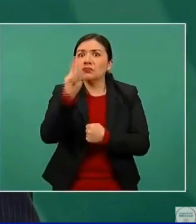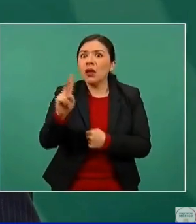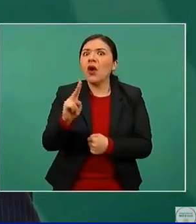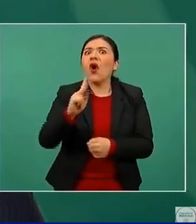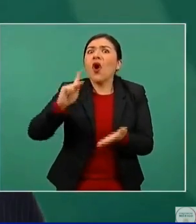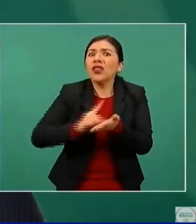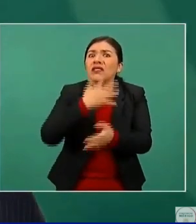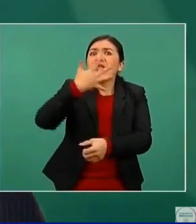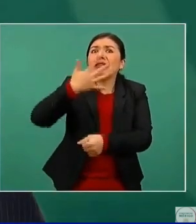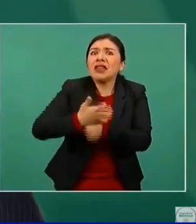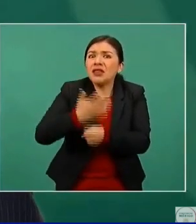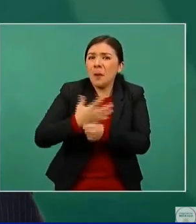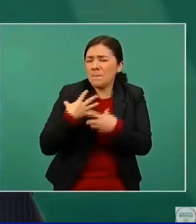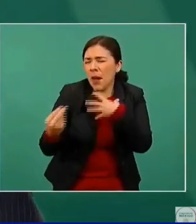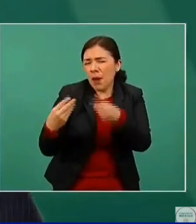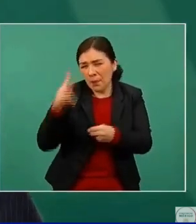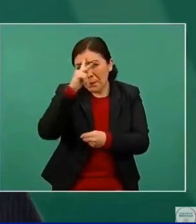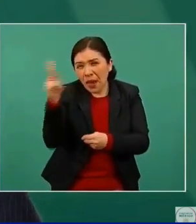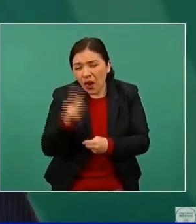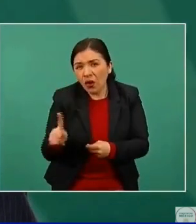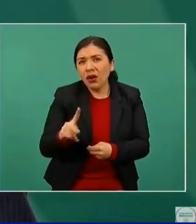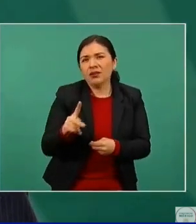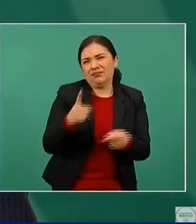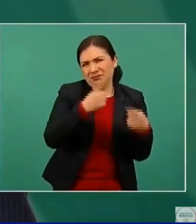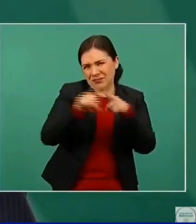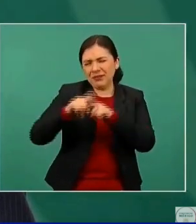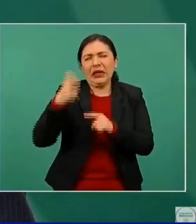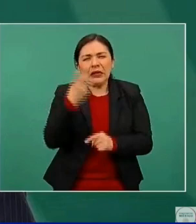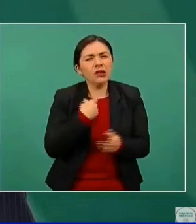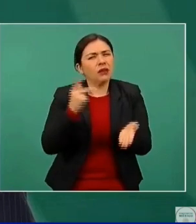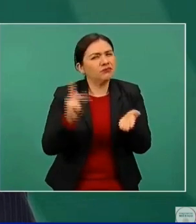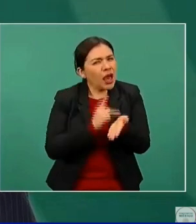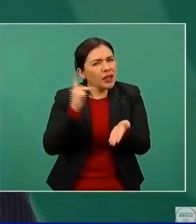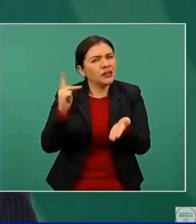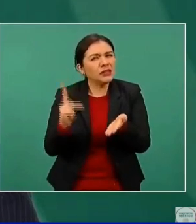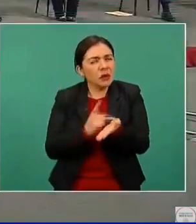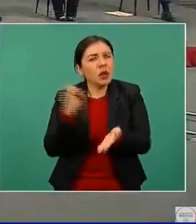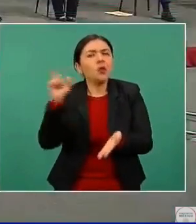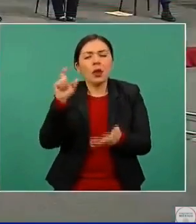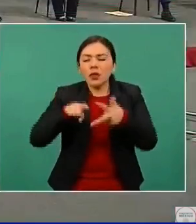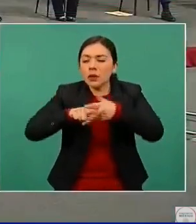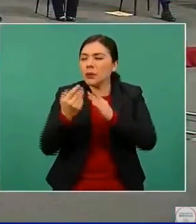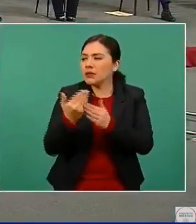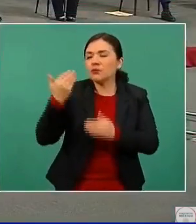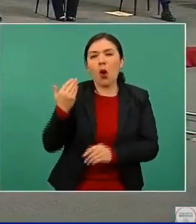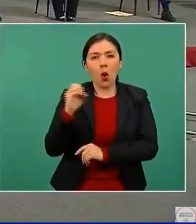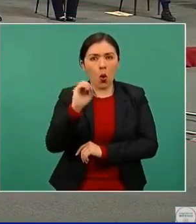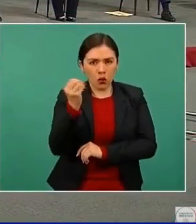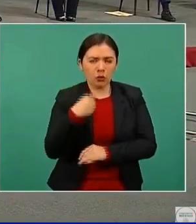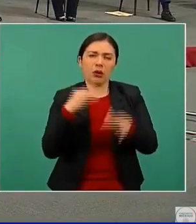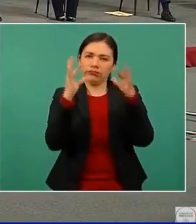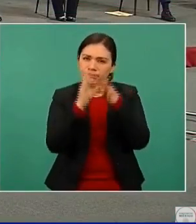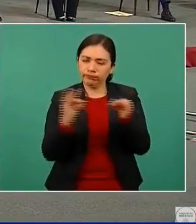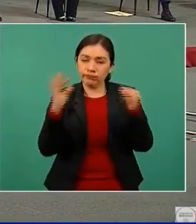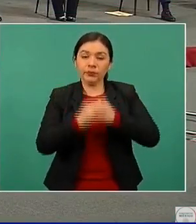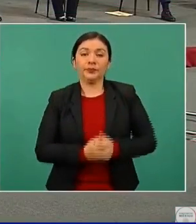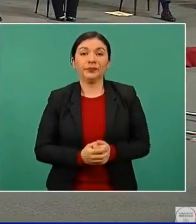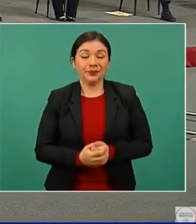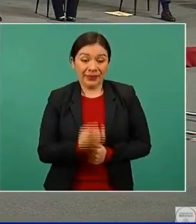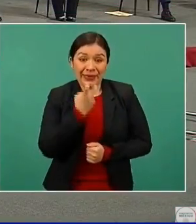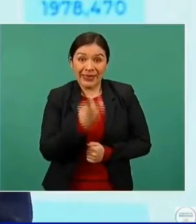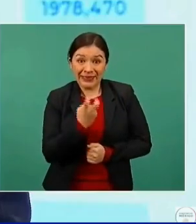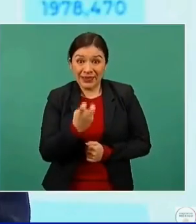de la epidemia. Esto lo hemos dicho repetidamente, al menos desde octubre. Esta cuarta ola podría ser